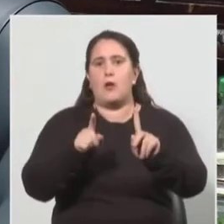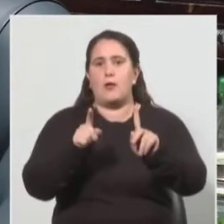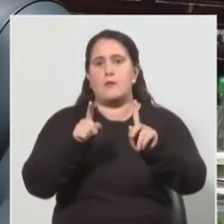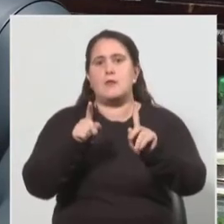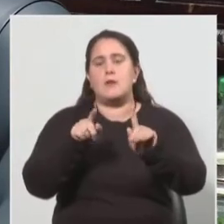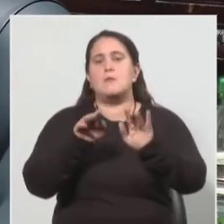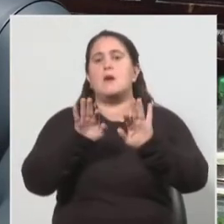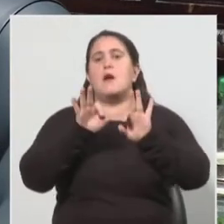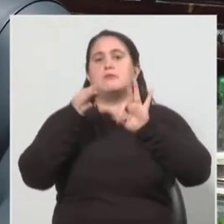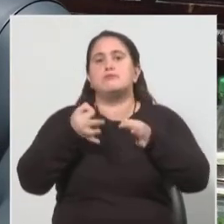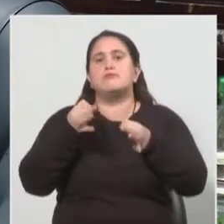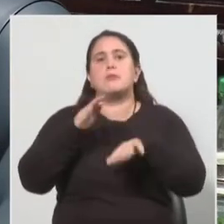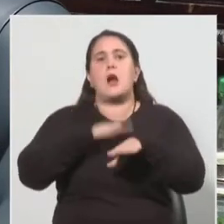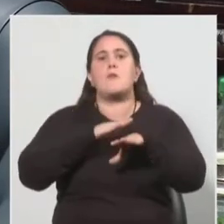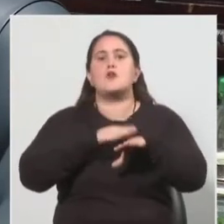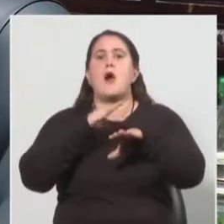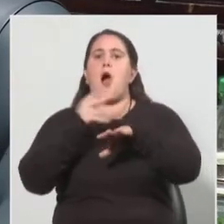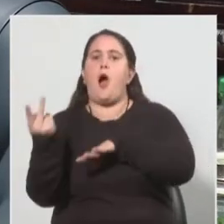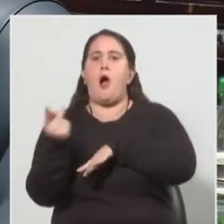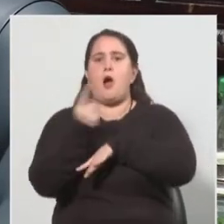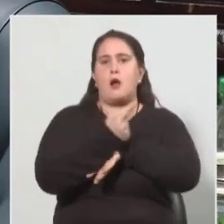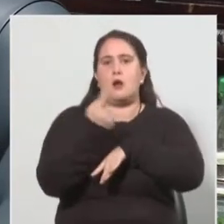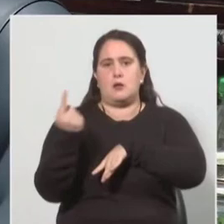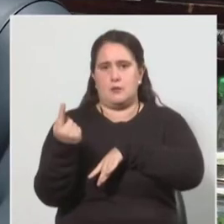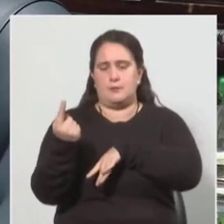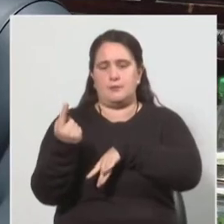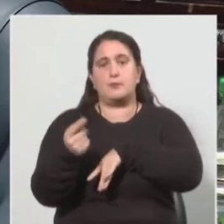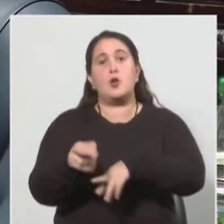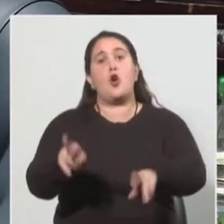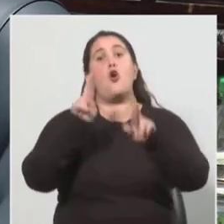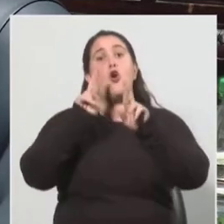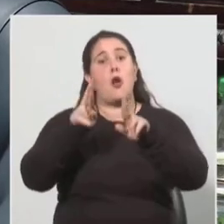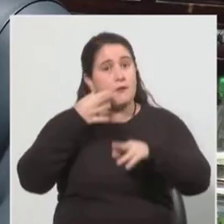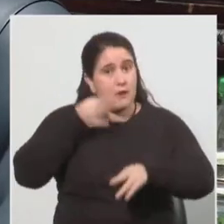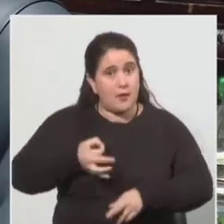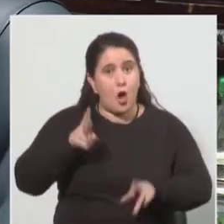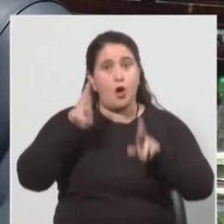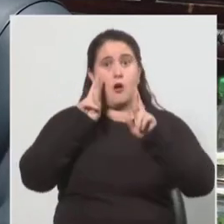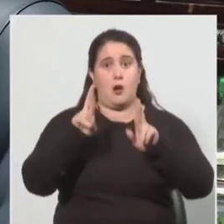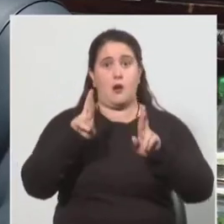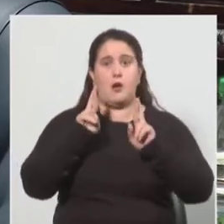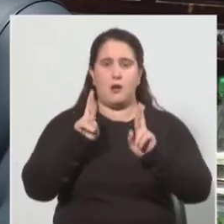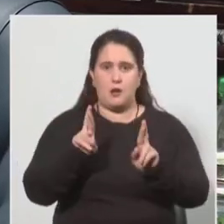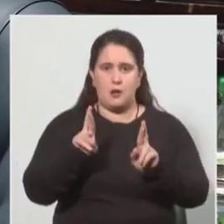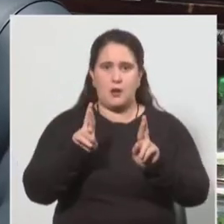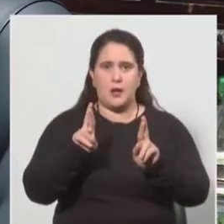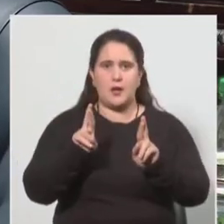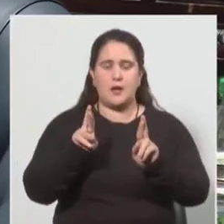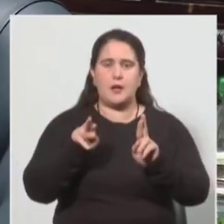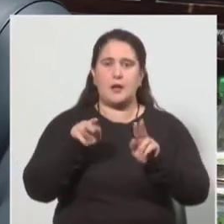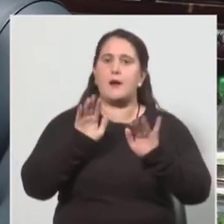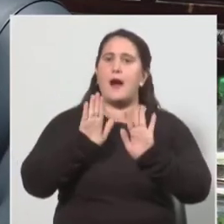la delimitación de sus responsabilidades. Esperamos sinceramente que ese